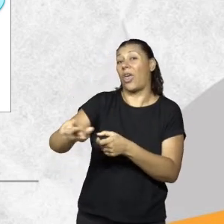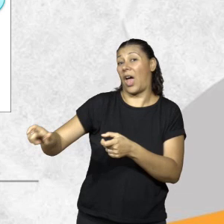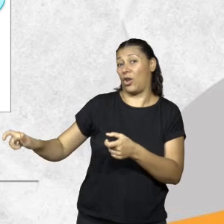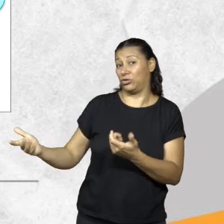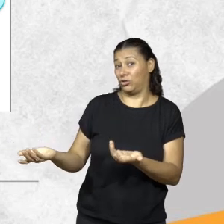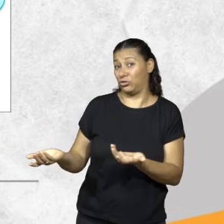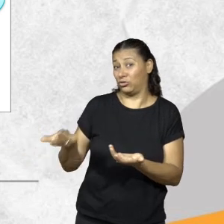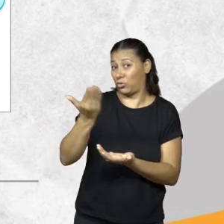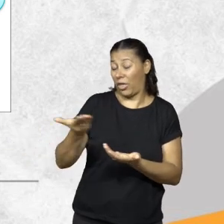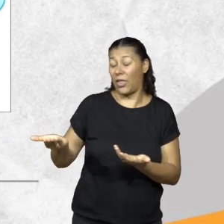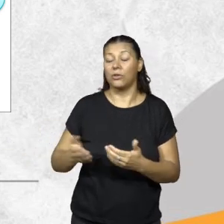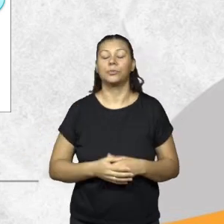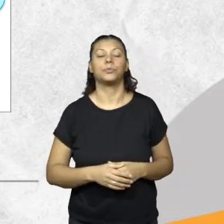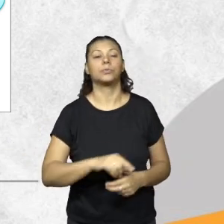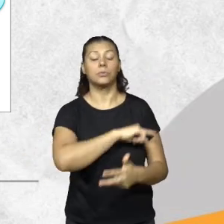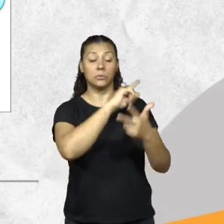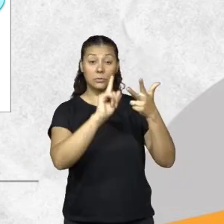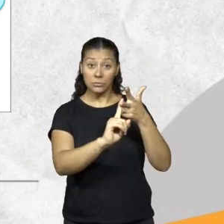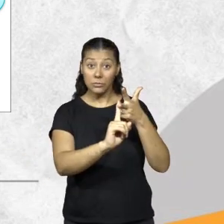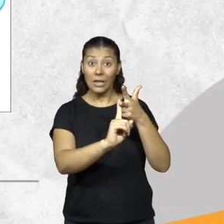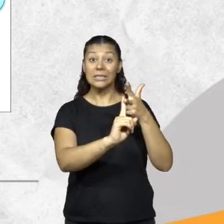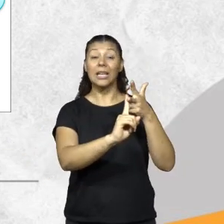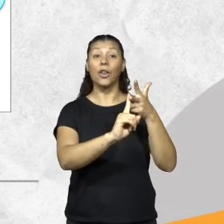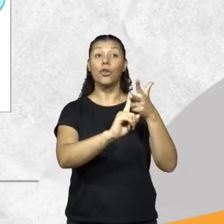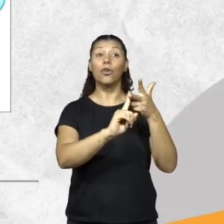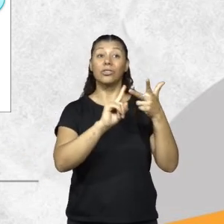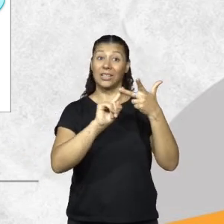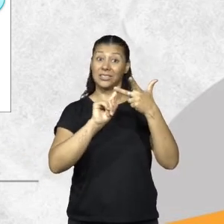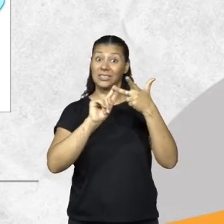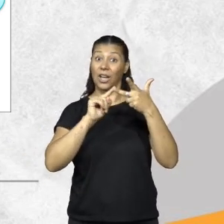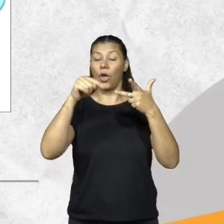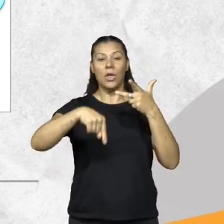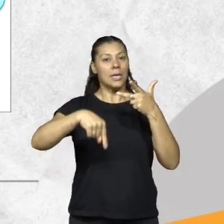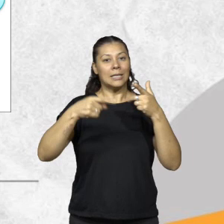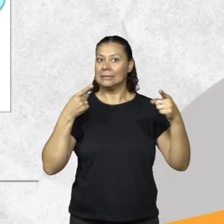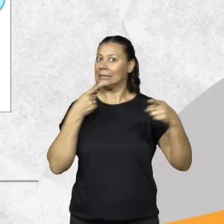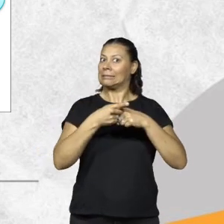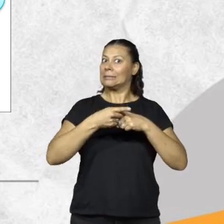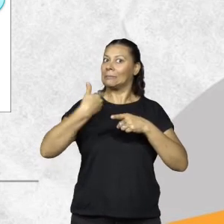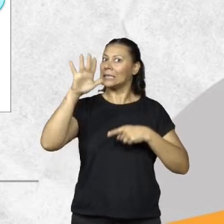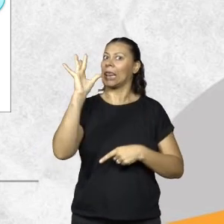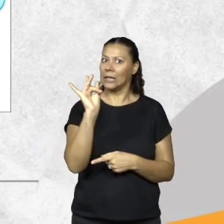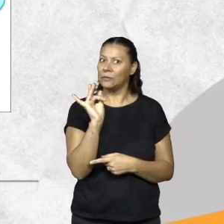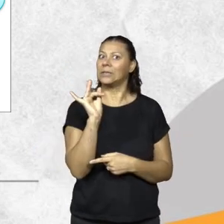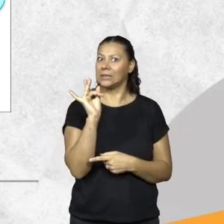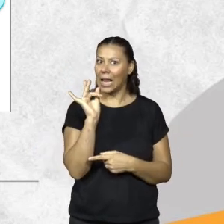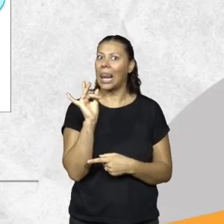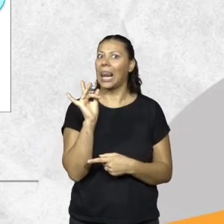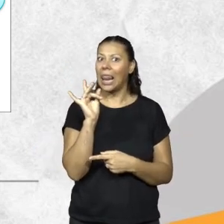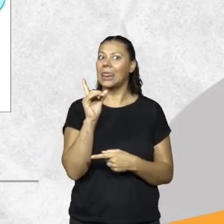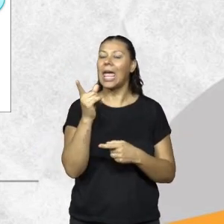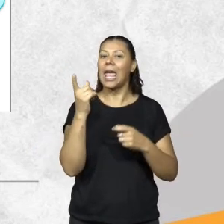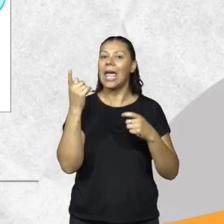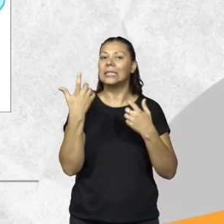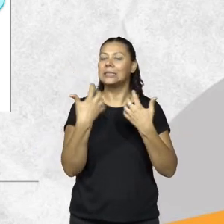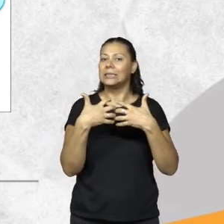el tercero, que es hoy por hoy uno de los retos más difíciles que tenemos en esta componente del sistema de alerta temprana, que es el tema de